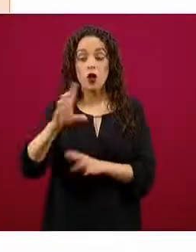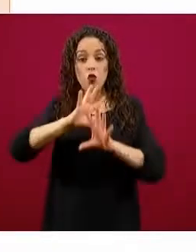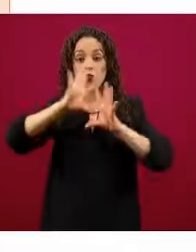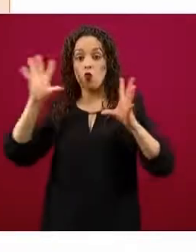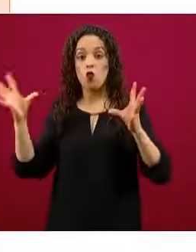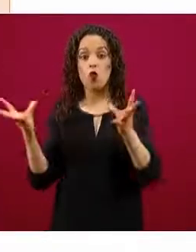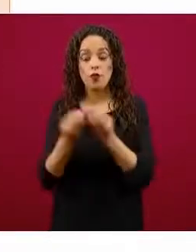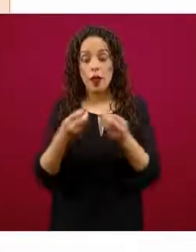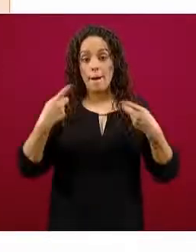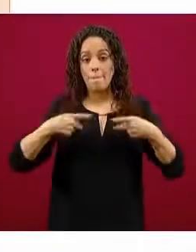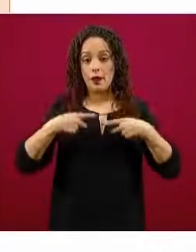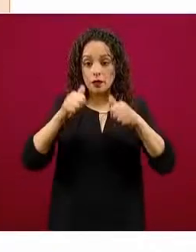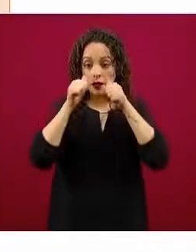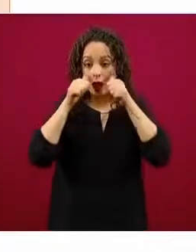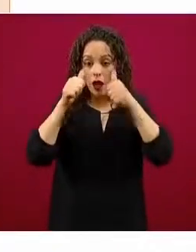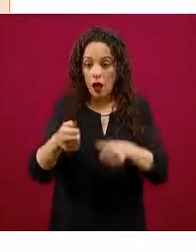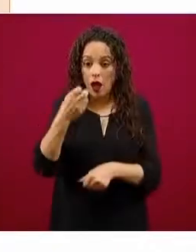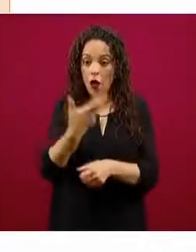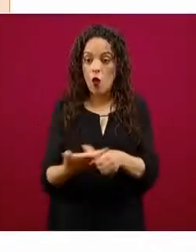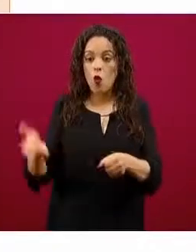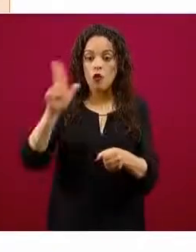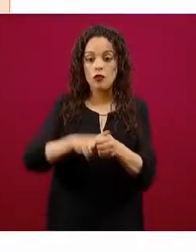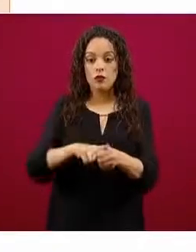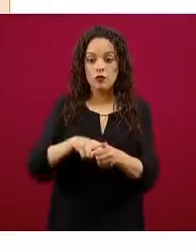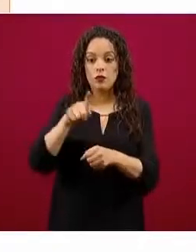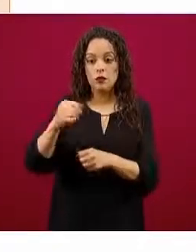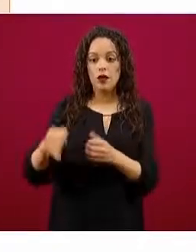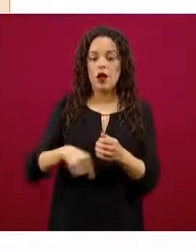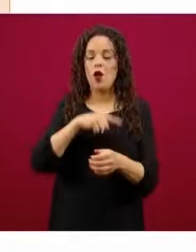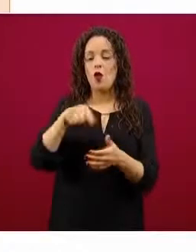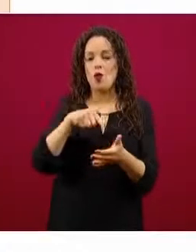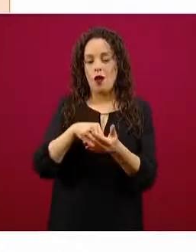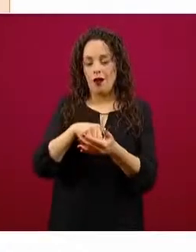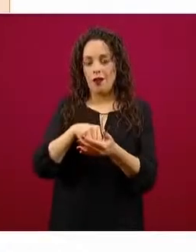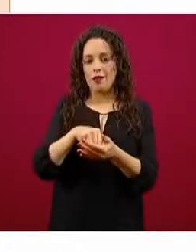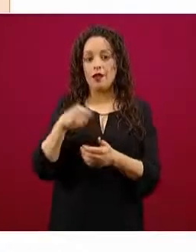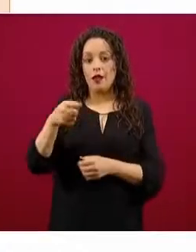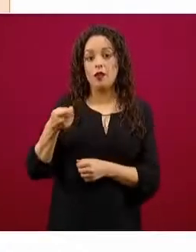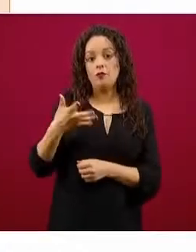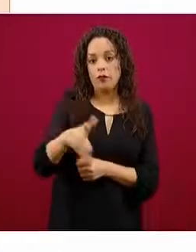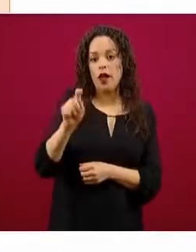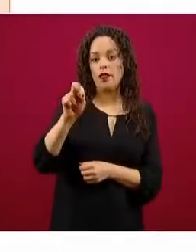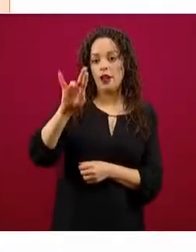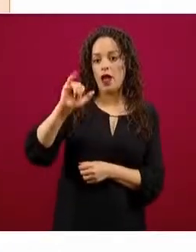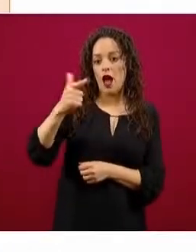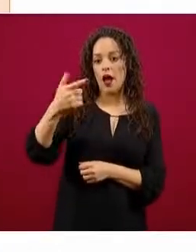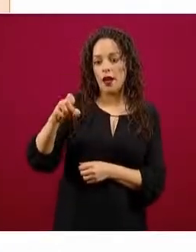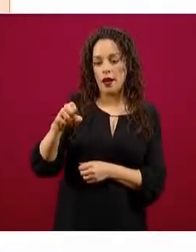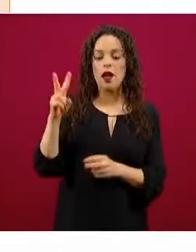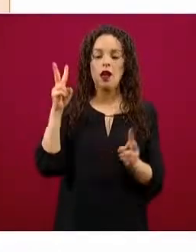en los filtros del hospital rural, que ya les explicaba que es el triaje respiratorio, que nos llega ahí desde